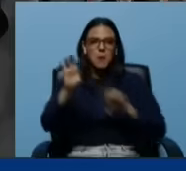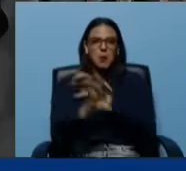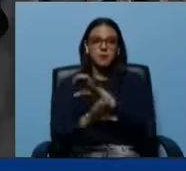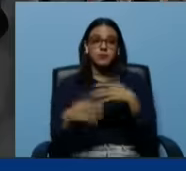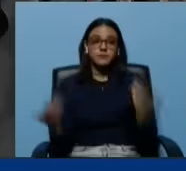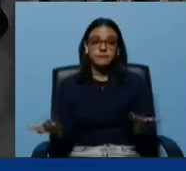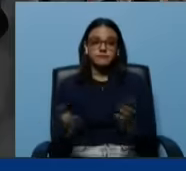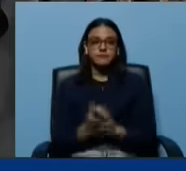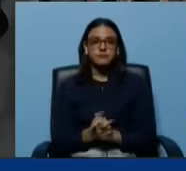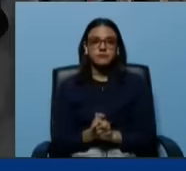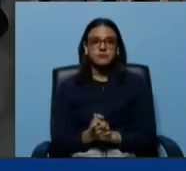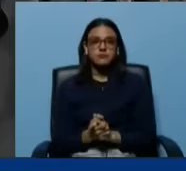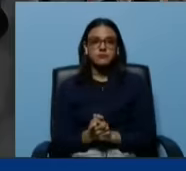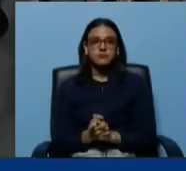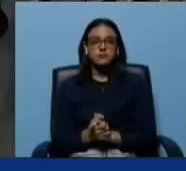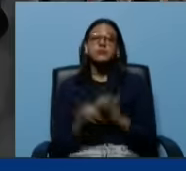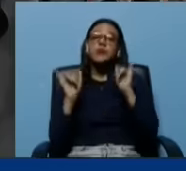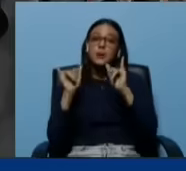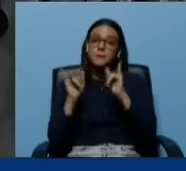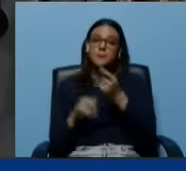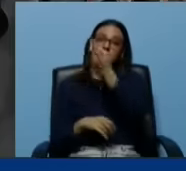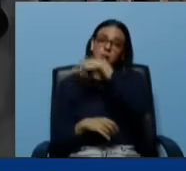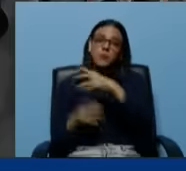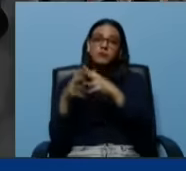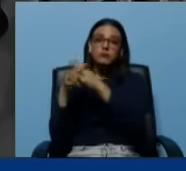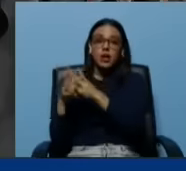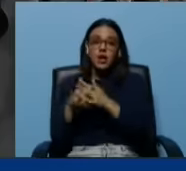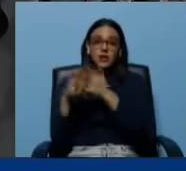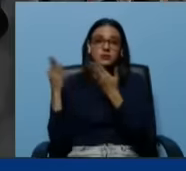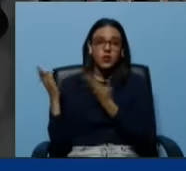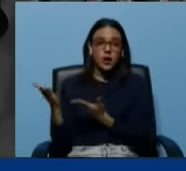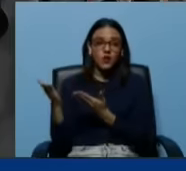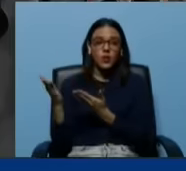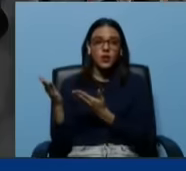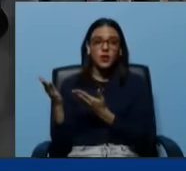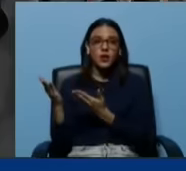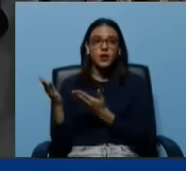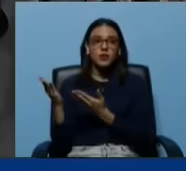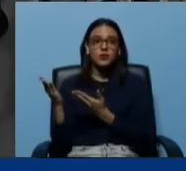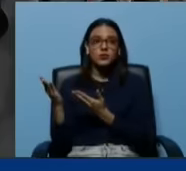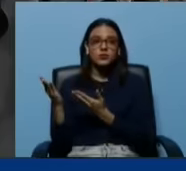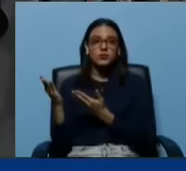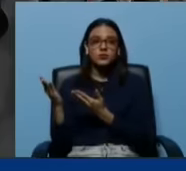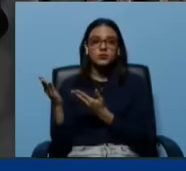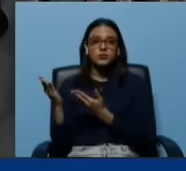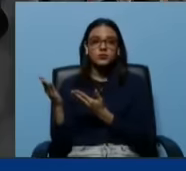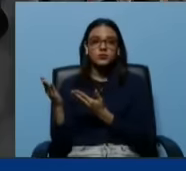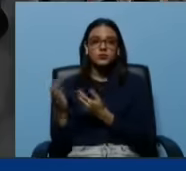En los Estados Unidos de América